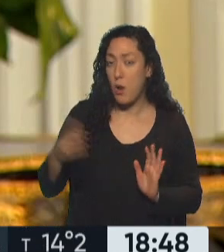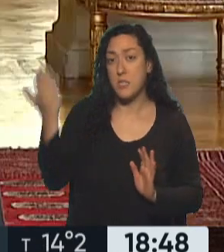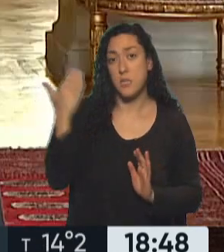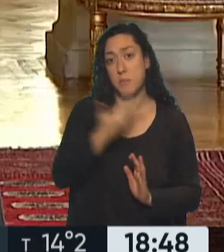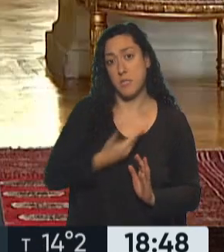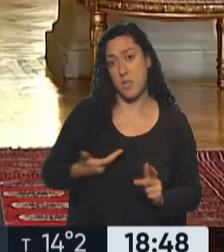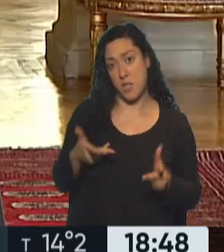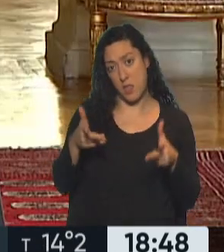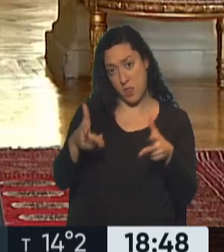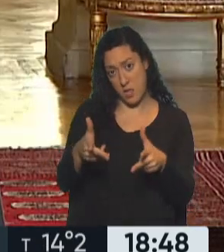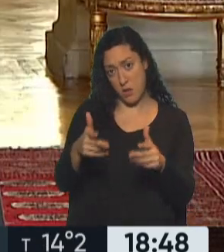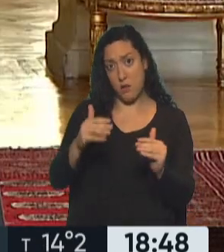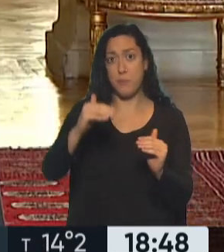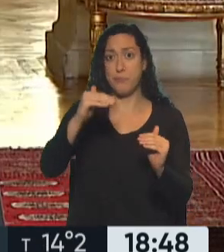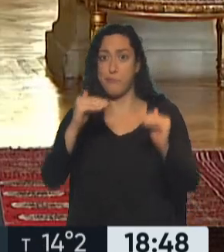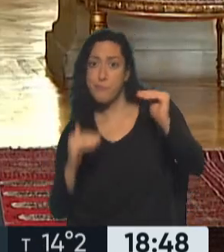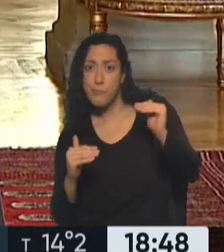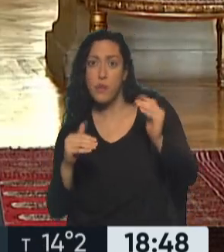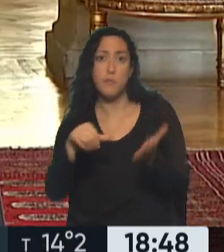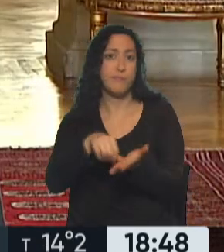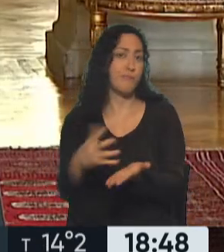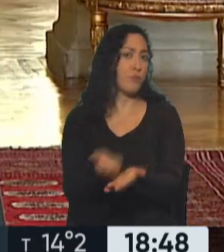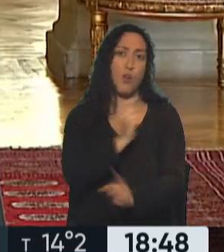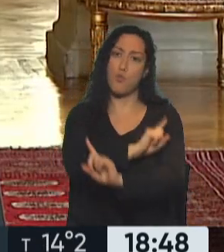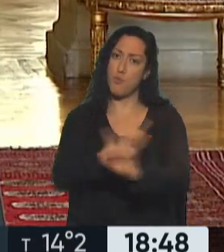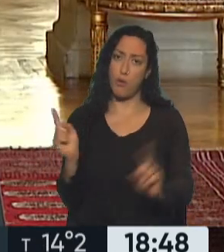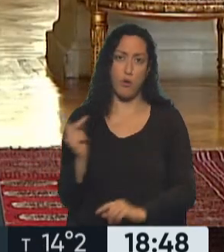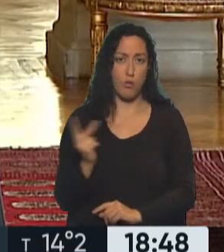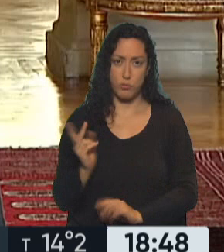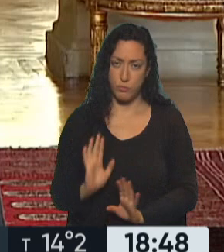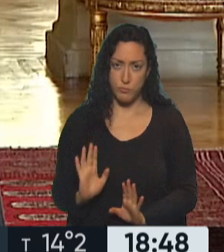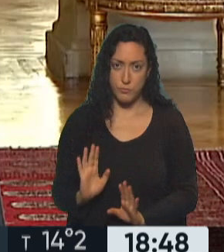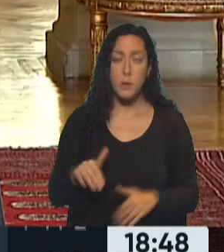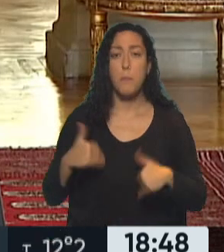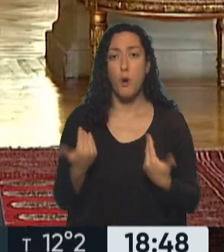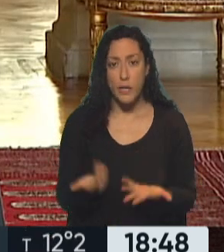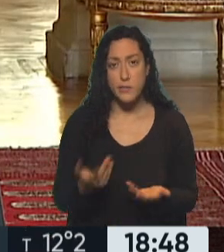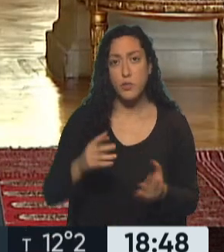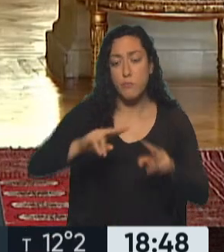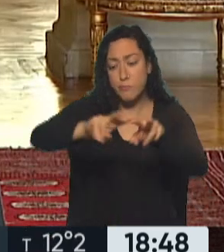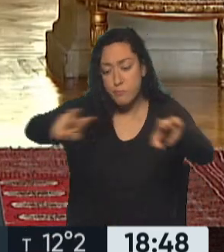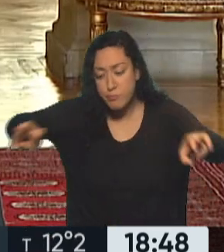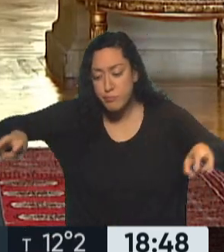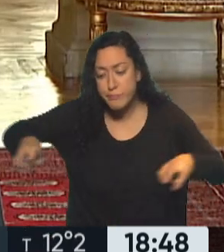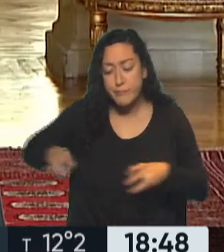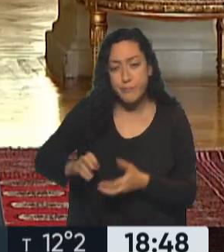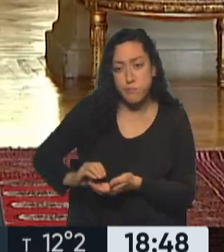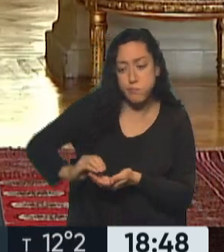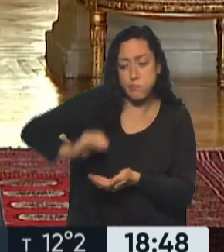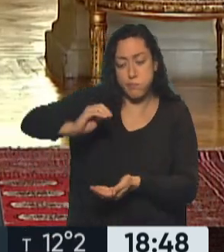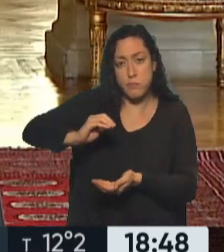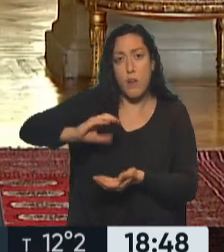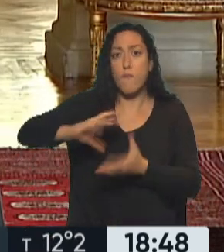La desigualdad no es aceptable en nuestros países y para eso la riqueza que todos generamos tiene